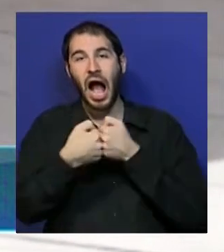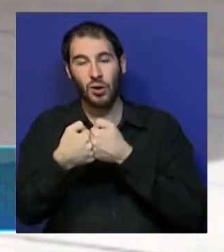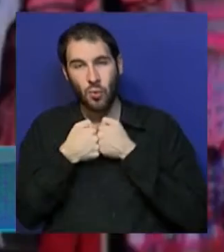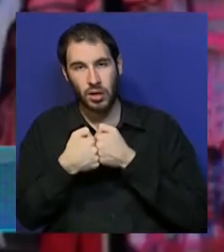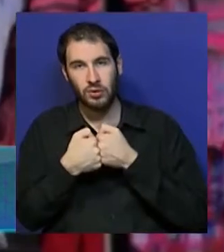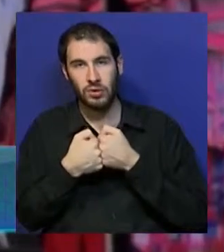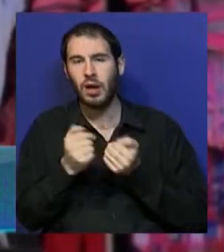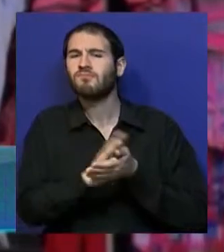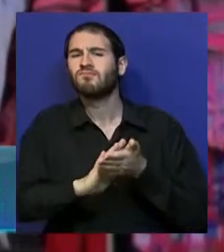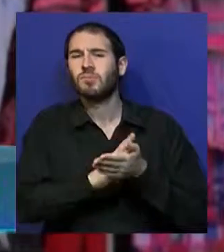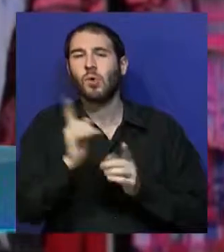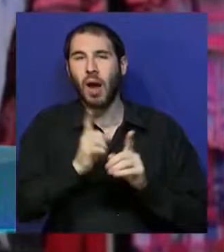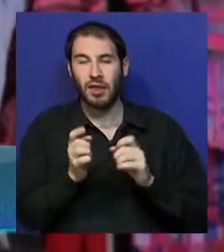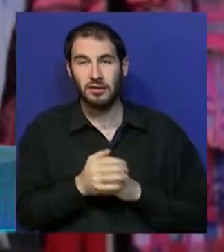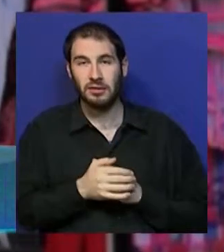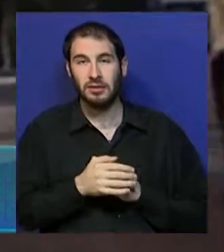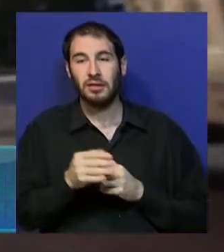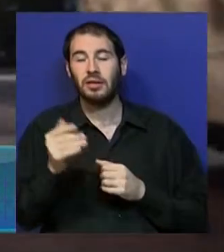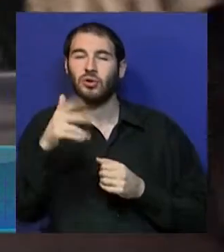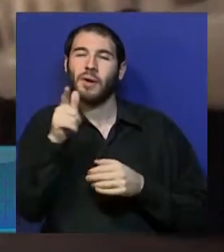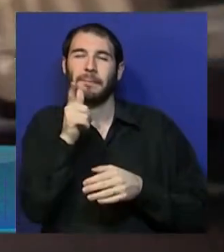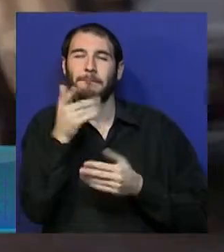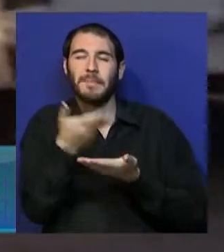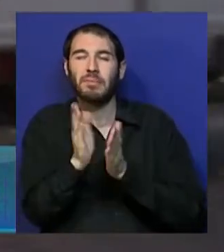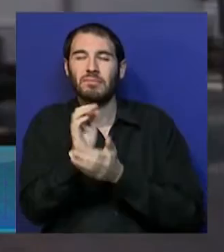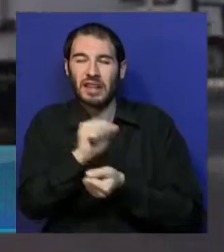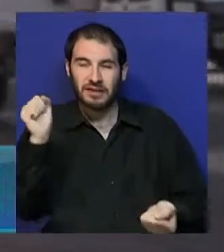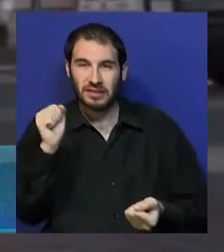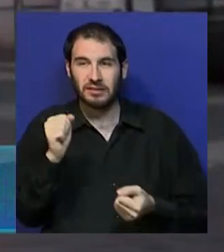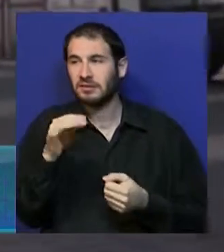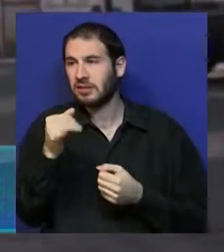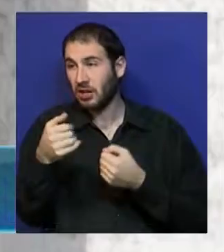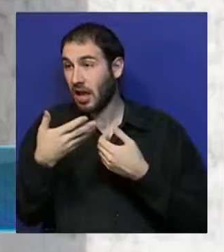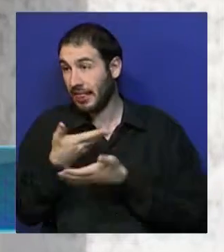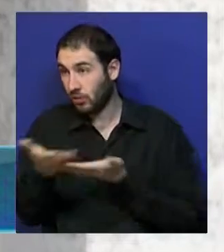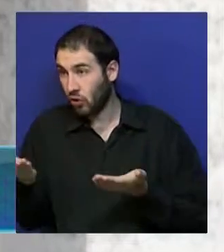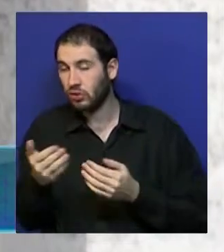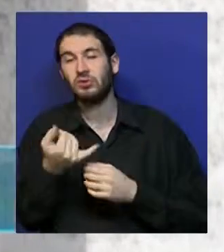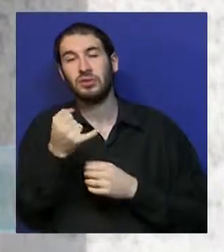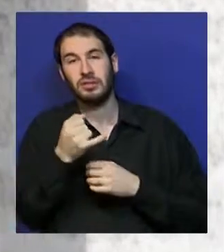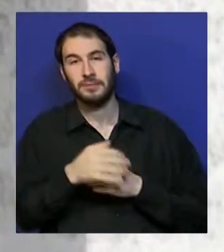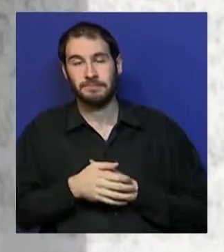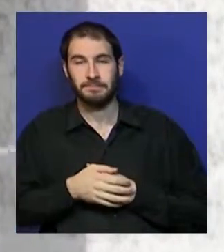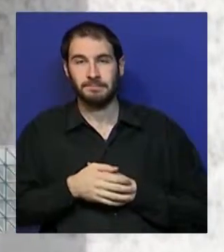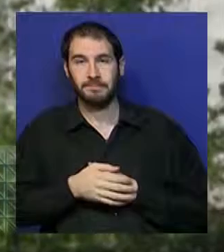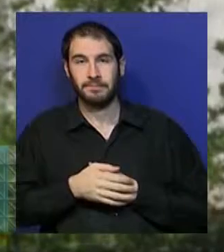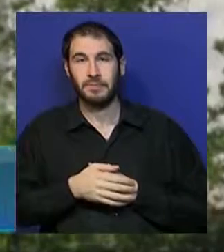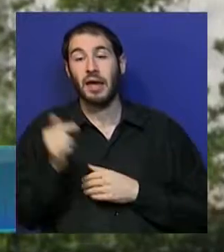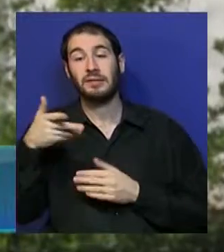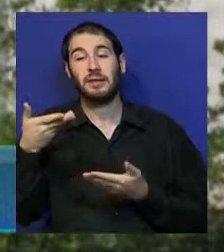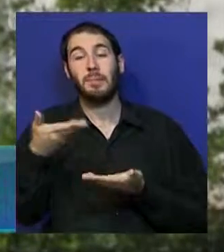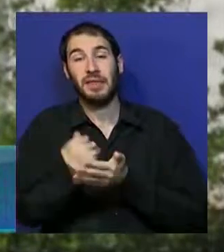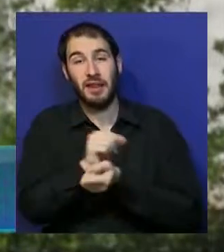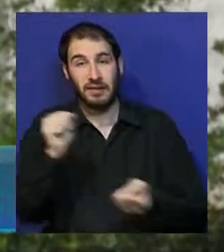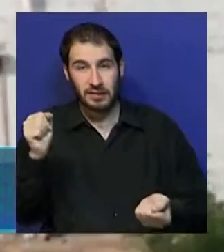en base a un habeas corpus, no sé si recuerdan ustedes. Sí, el habeas corpus colectivo. Exactamente. Ese habeas corpus,